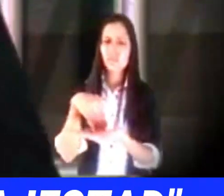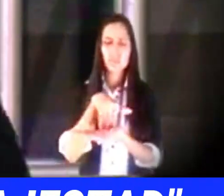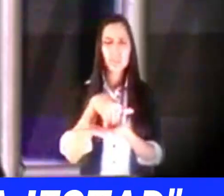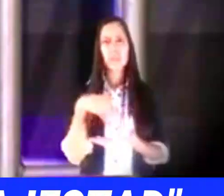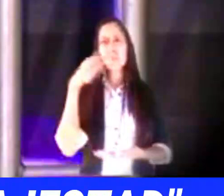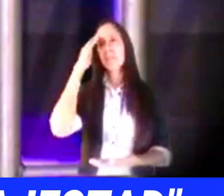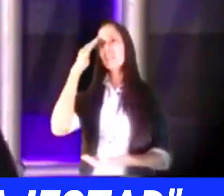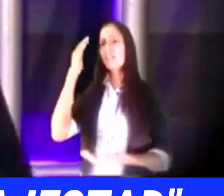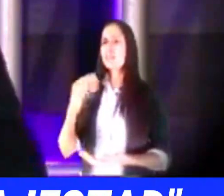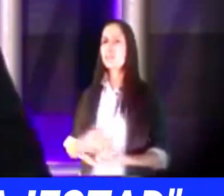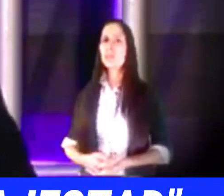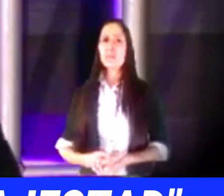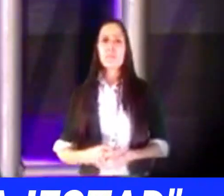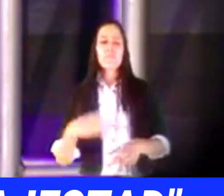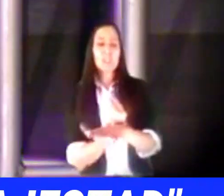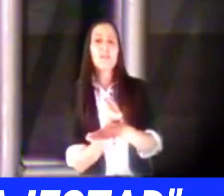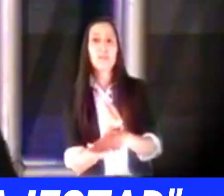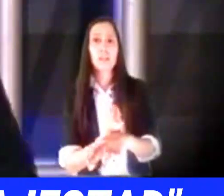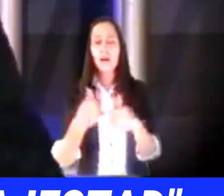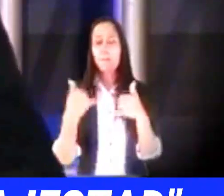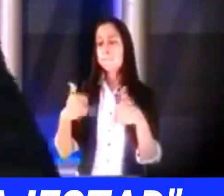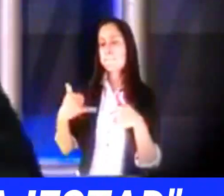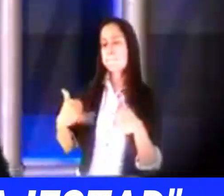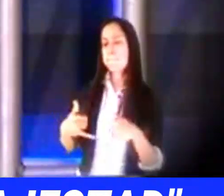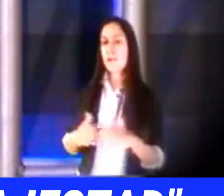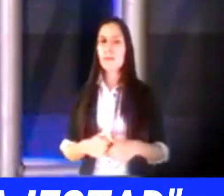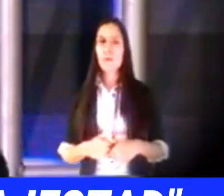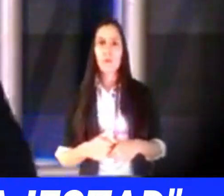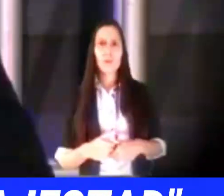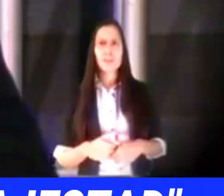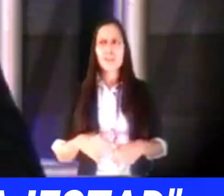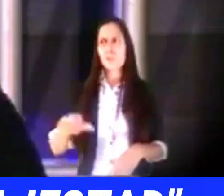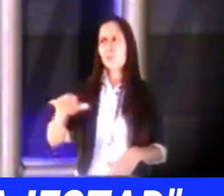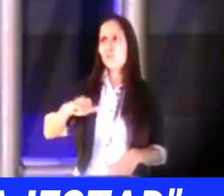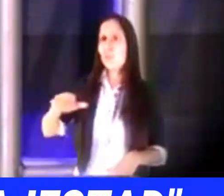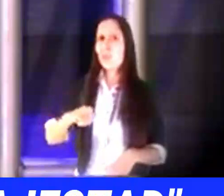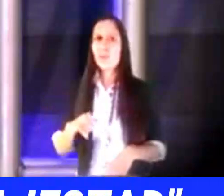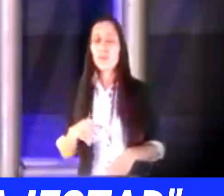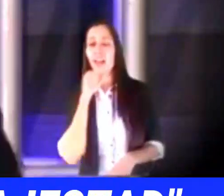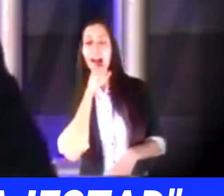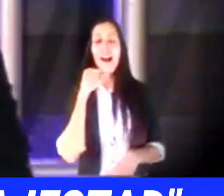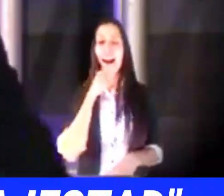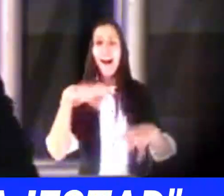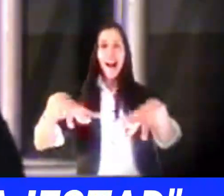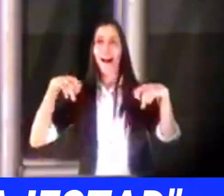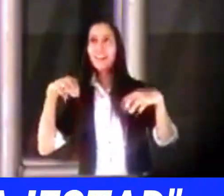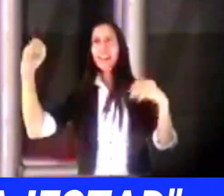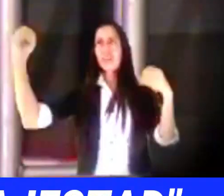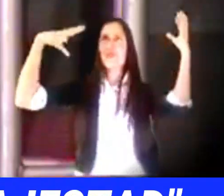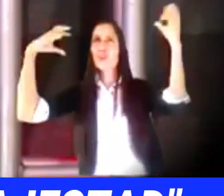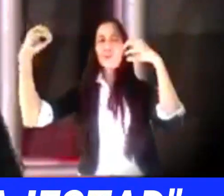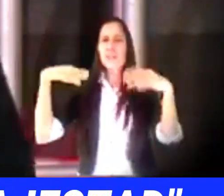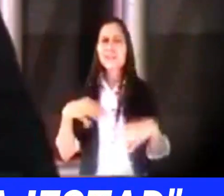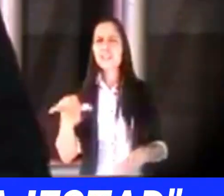Cuando apagan las luces de un concierto y cierran las puertas, algunos piensan que esto ya se acabó, que esto no es